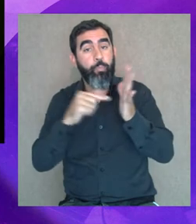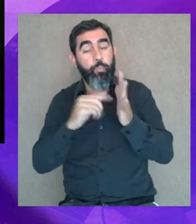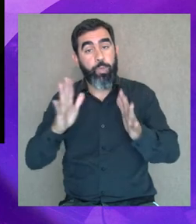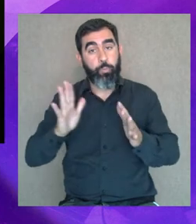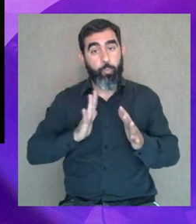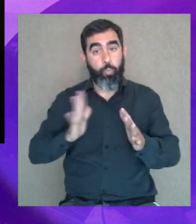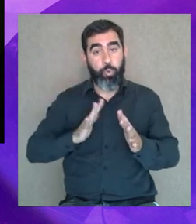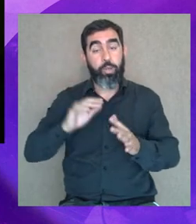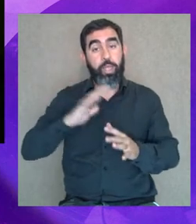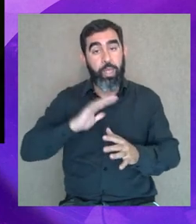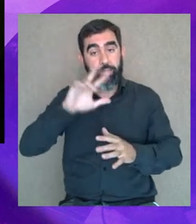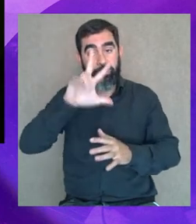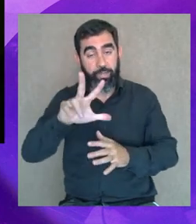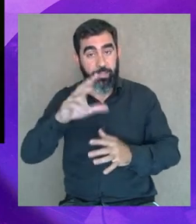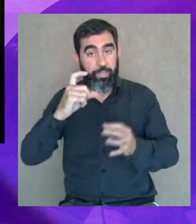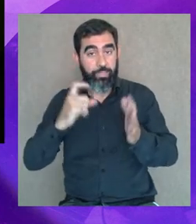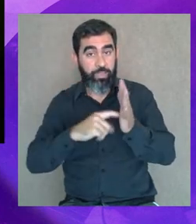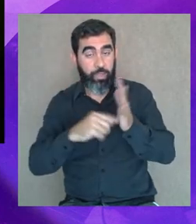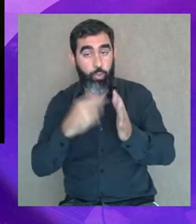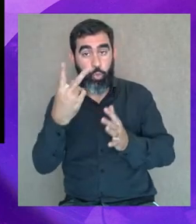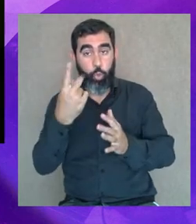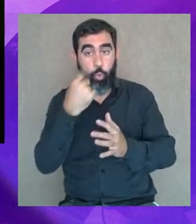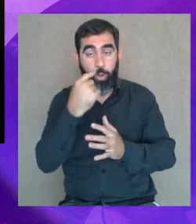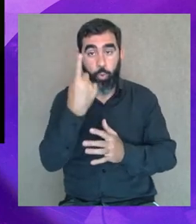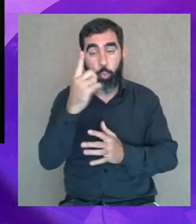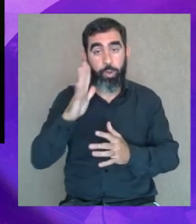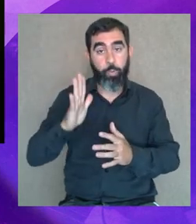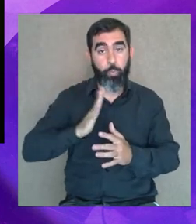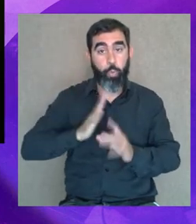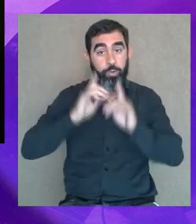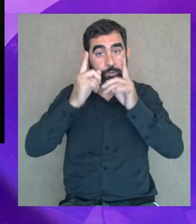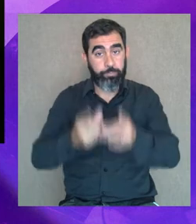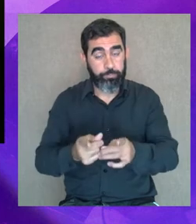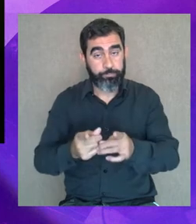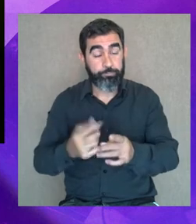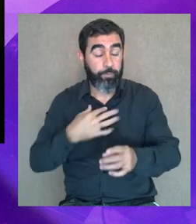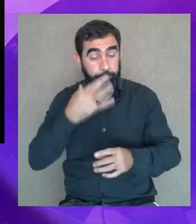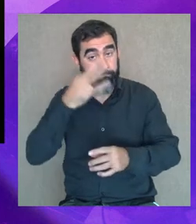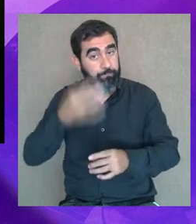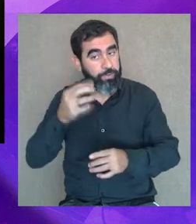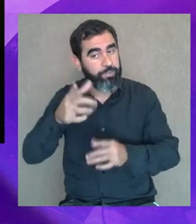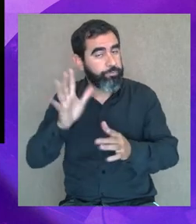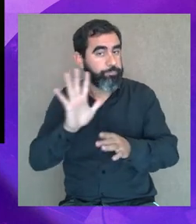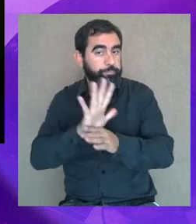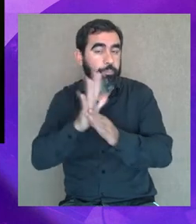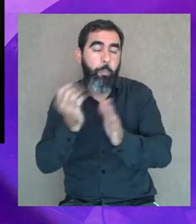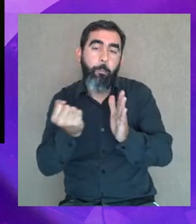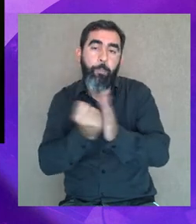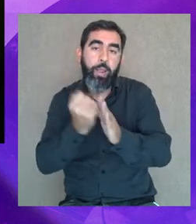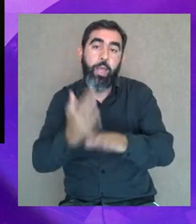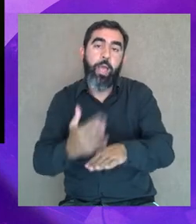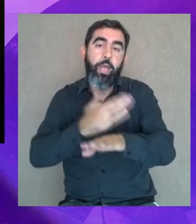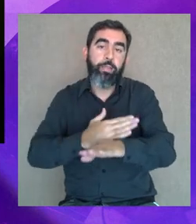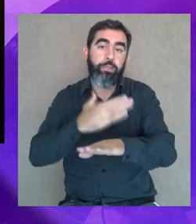eran tres delegados dos varones y una dama y bueno realmente eso marcó un